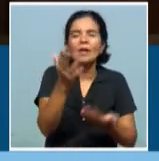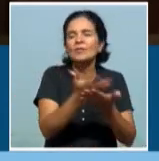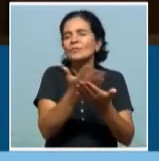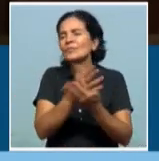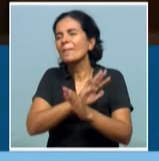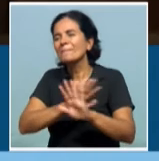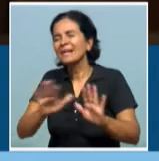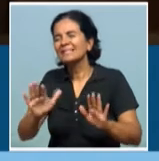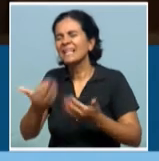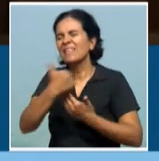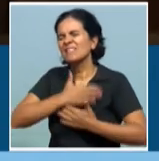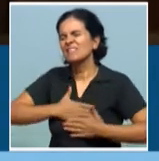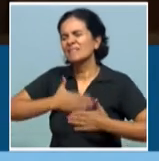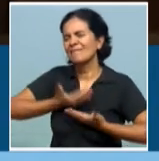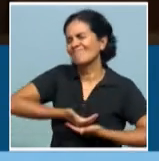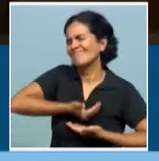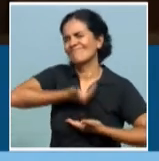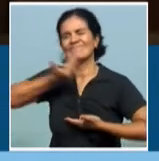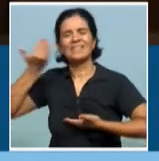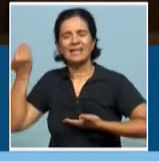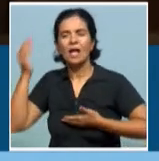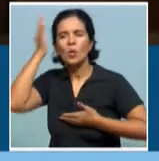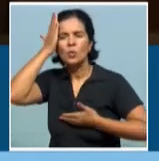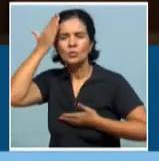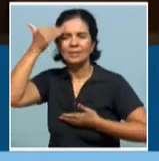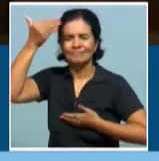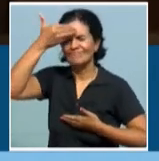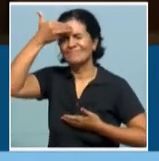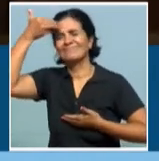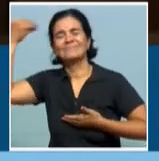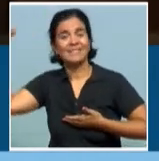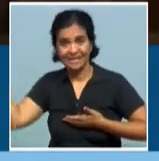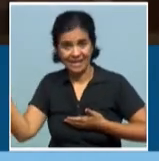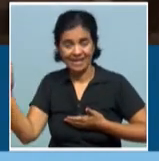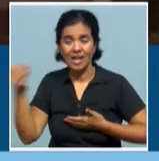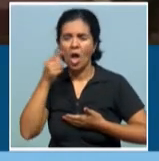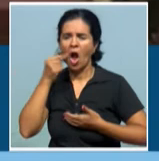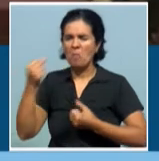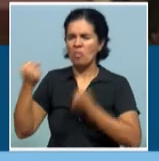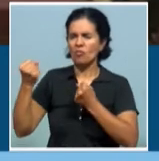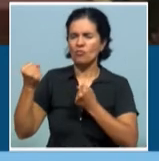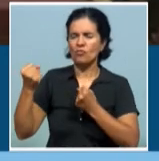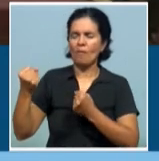cosa fea que nos formó mal la cultura a todos y todas.